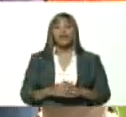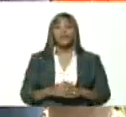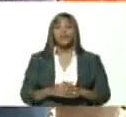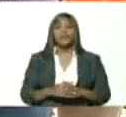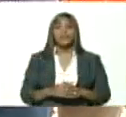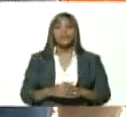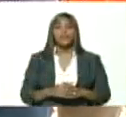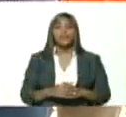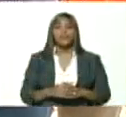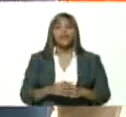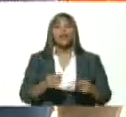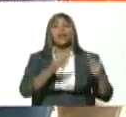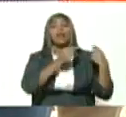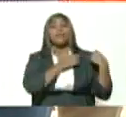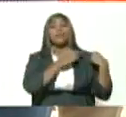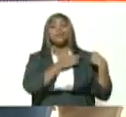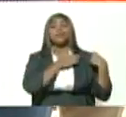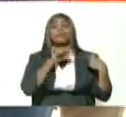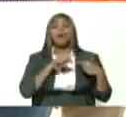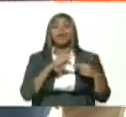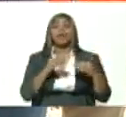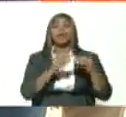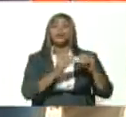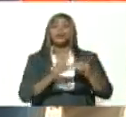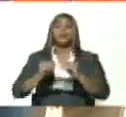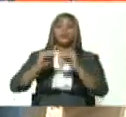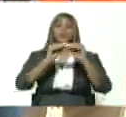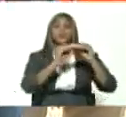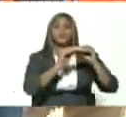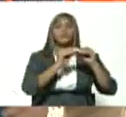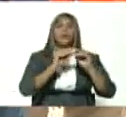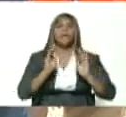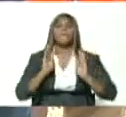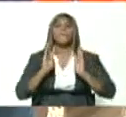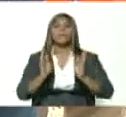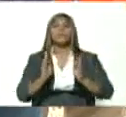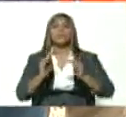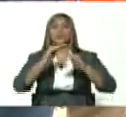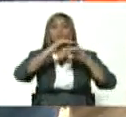Garcés al frente de esta obra de restauración del pasillo